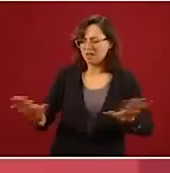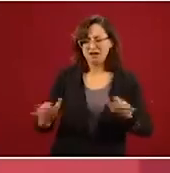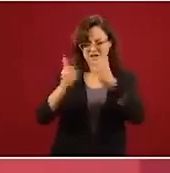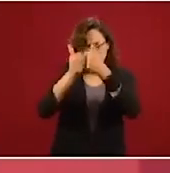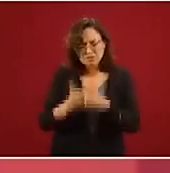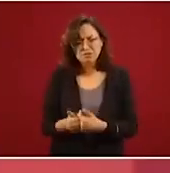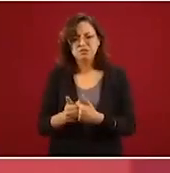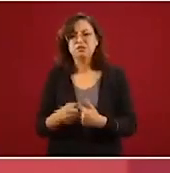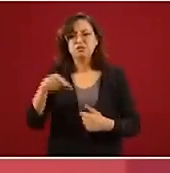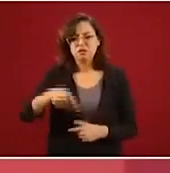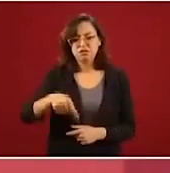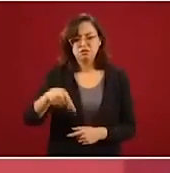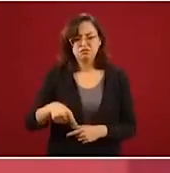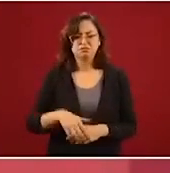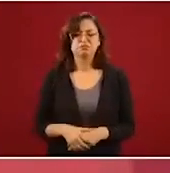que